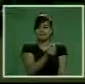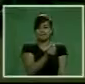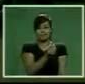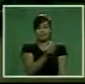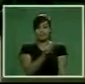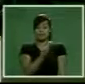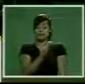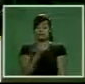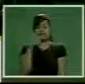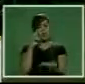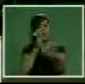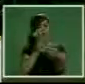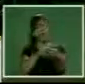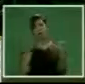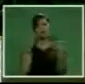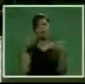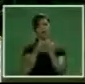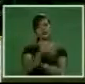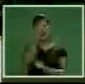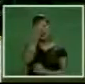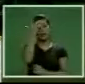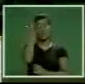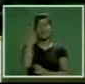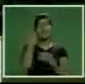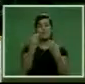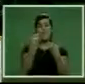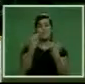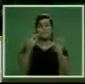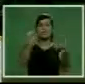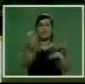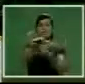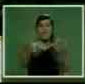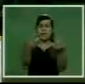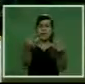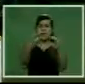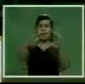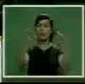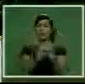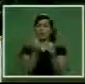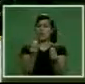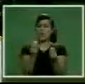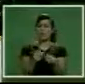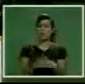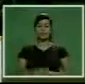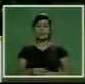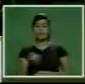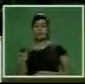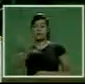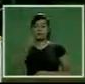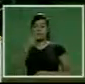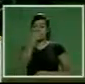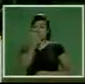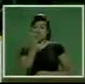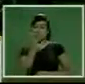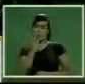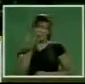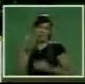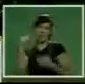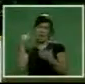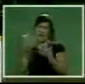uno se pone a leer sobre cómo hicieron esta crisis financiera, porque la crisis del capitalismo para los pobres ha sido desde hace